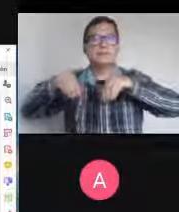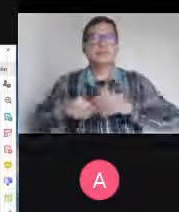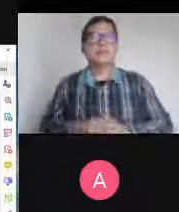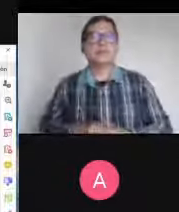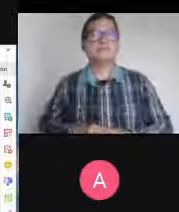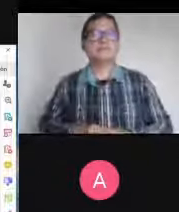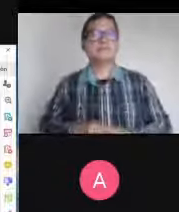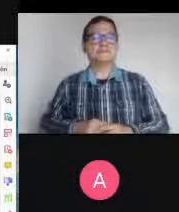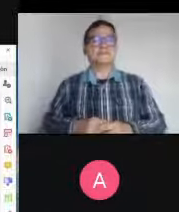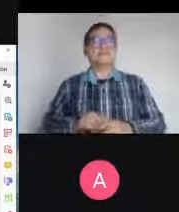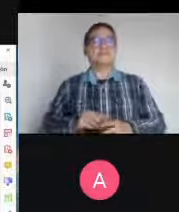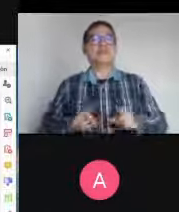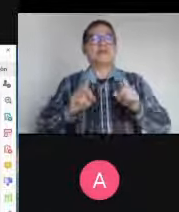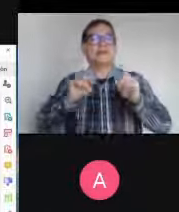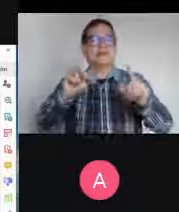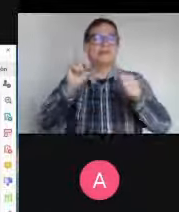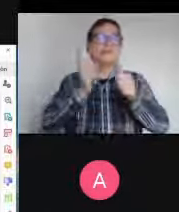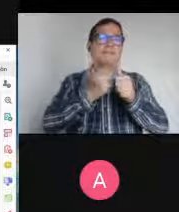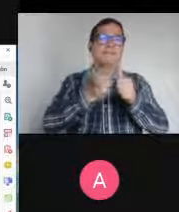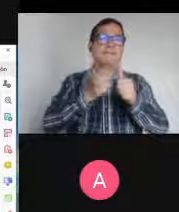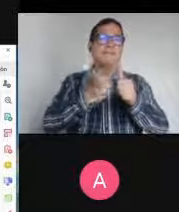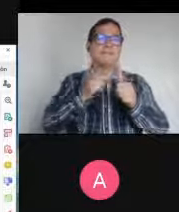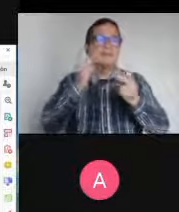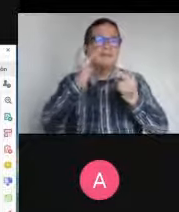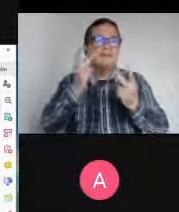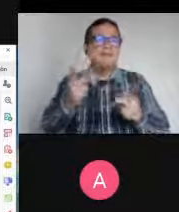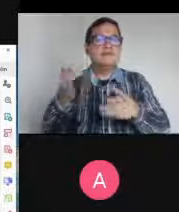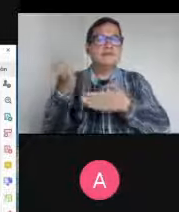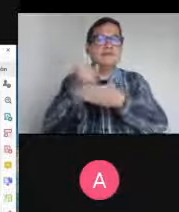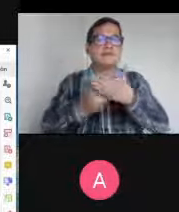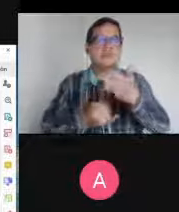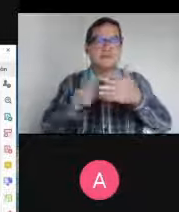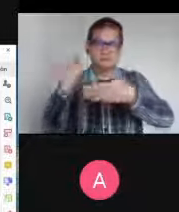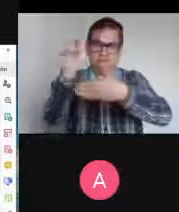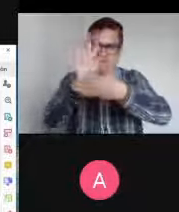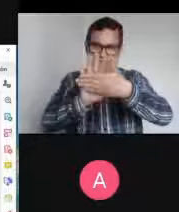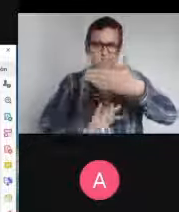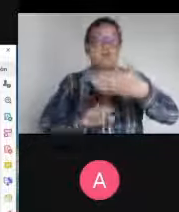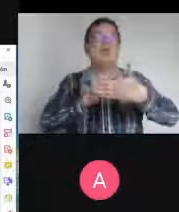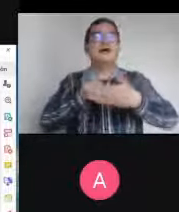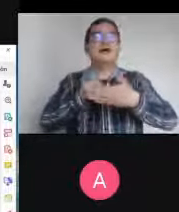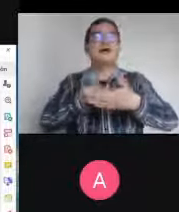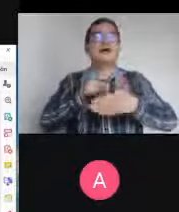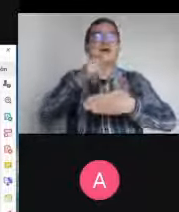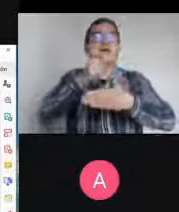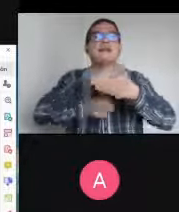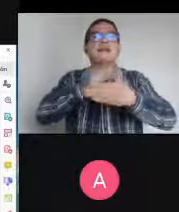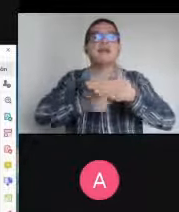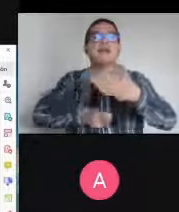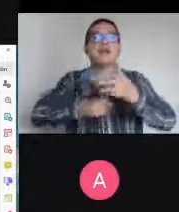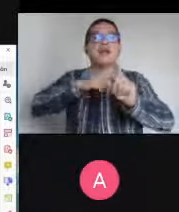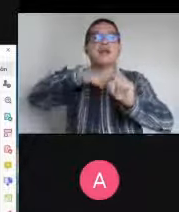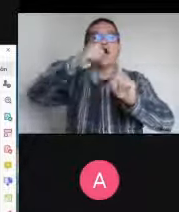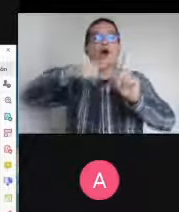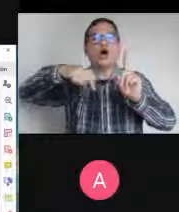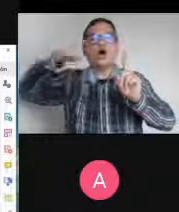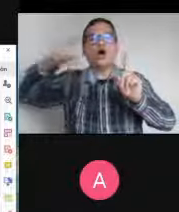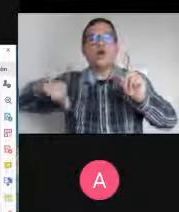Entonces, el primer montaje, pues aquí vemos su diagrama esquemático. Es un rectificador de onda